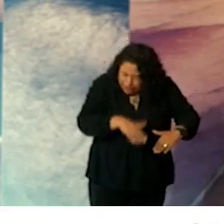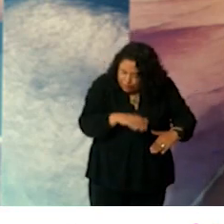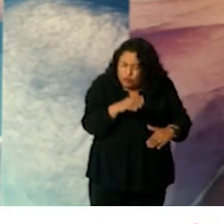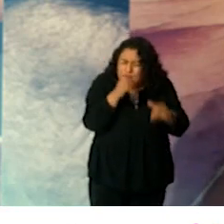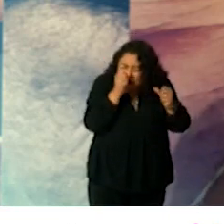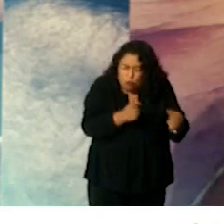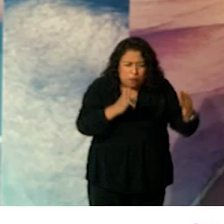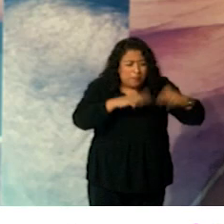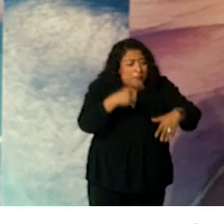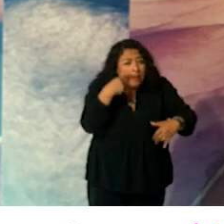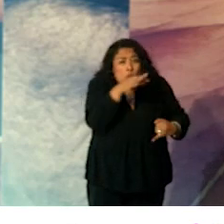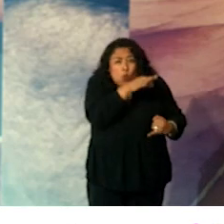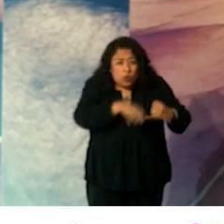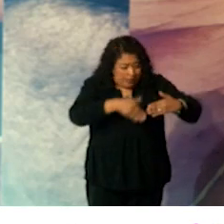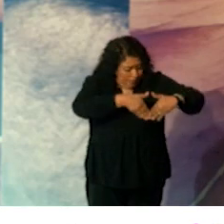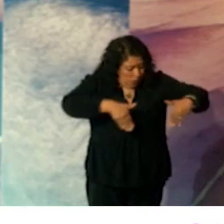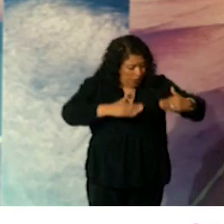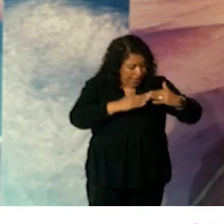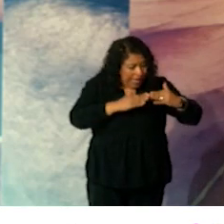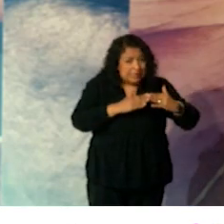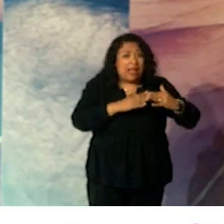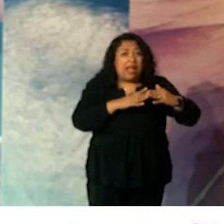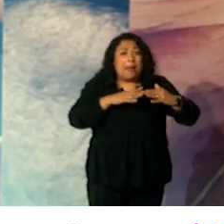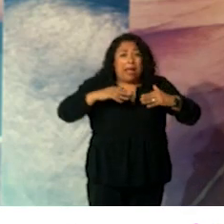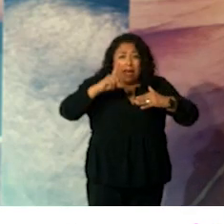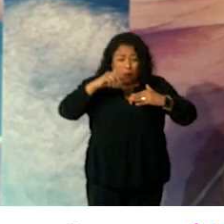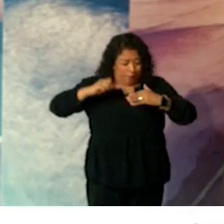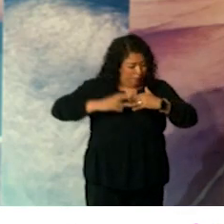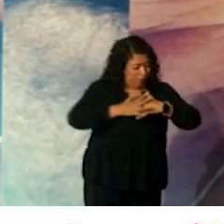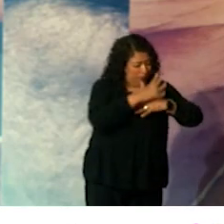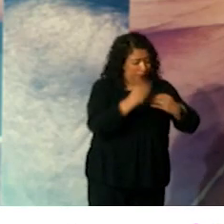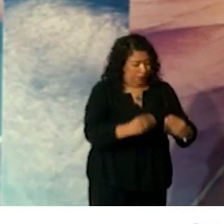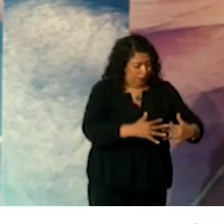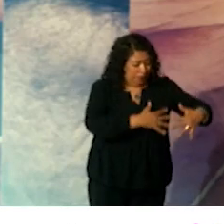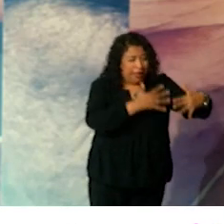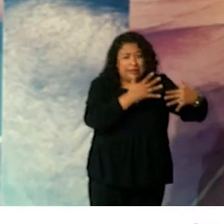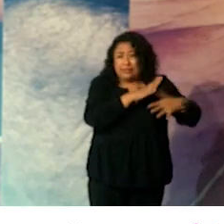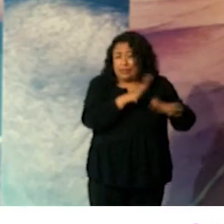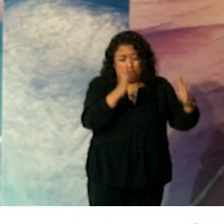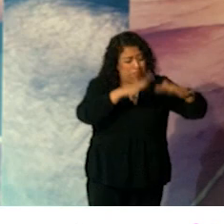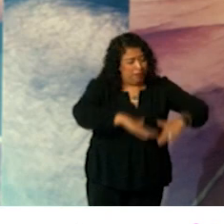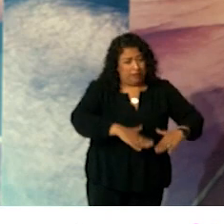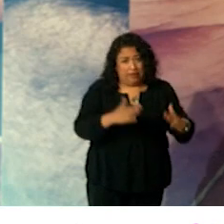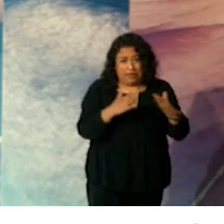desaparecer. Veíamos la última línea de casas que se la había tragado el mar, tragado el mar.